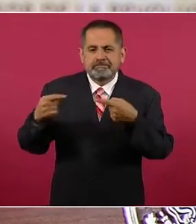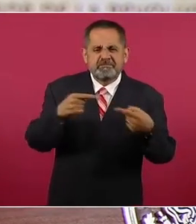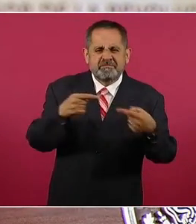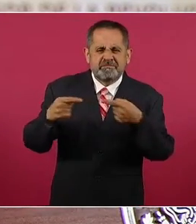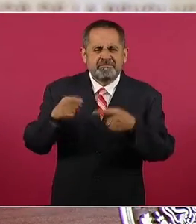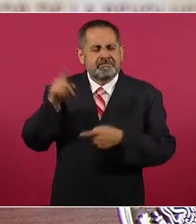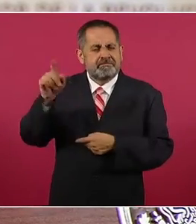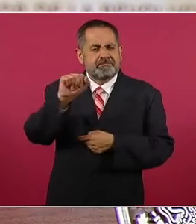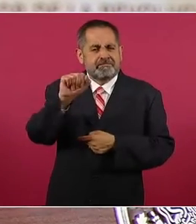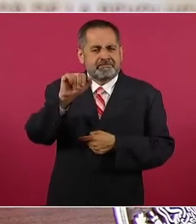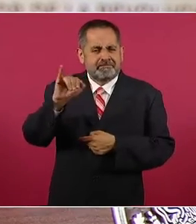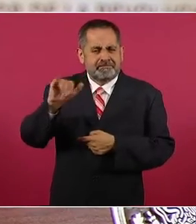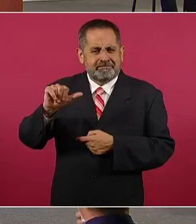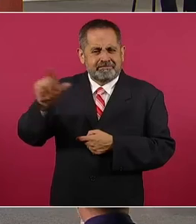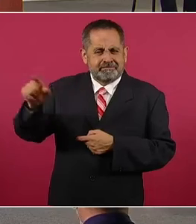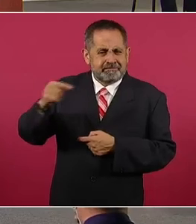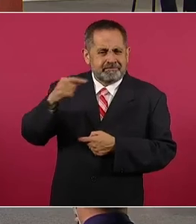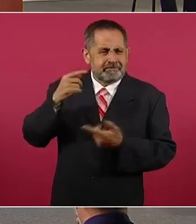Asia,